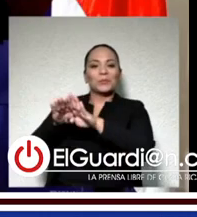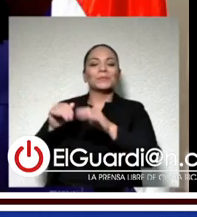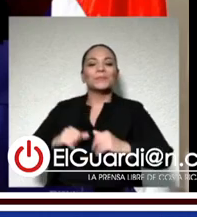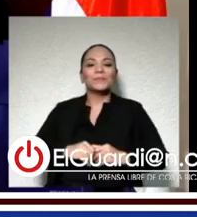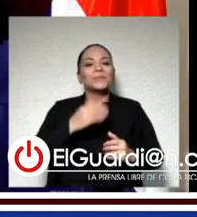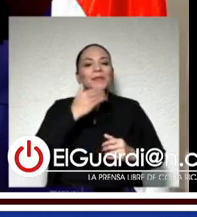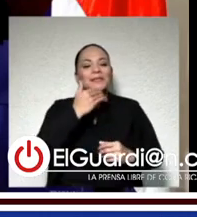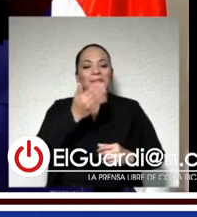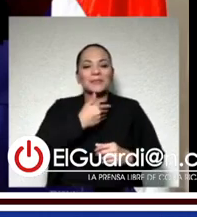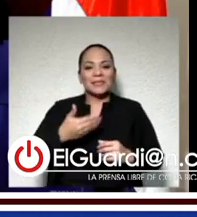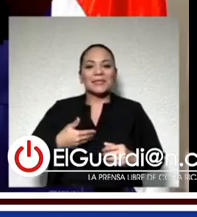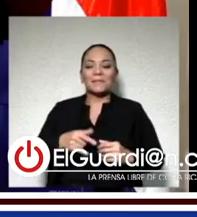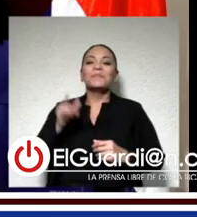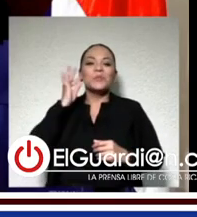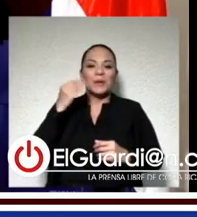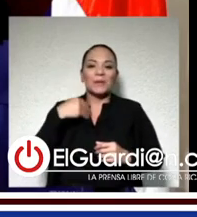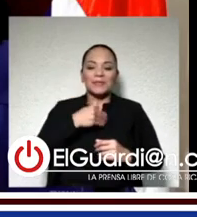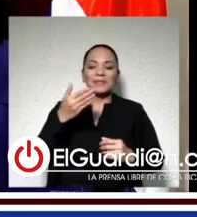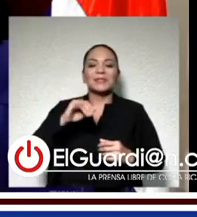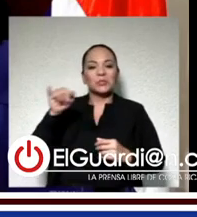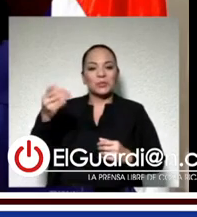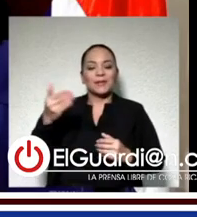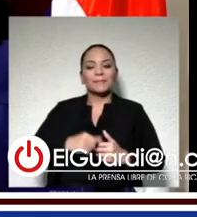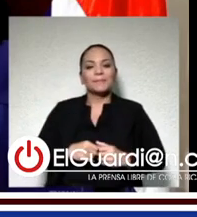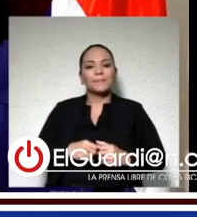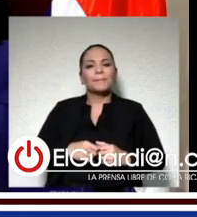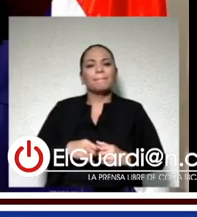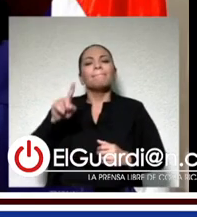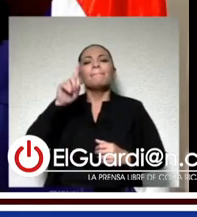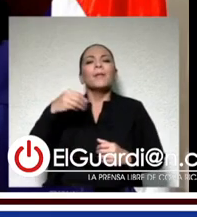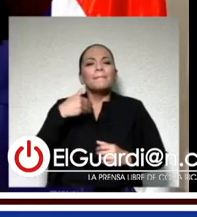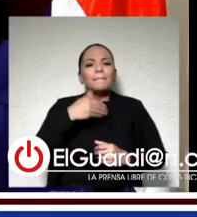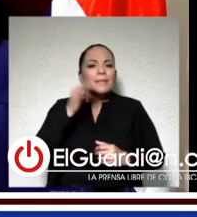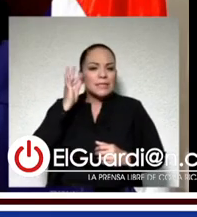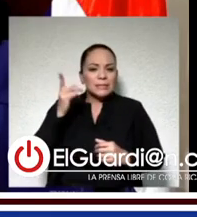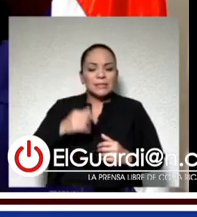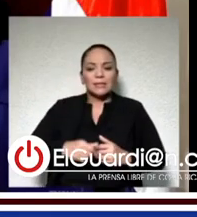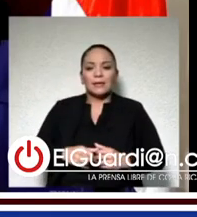presidente. Y señora ministra, doña Jocelyn. Ministra, quería saber